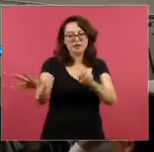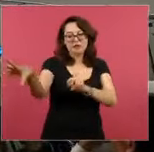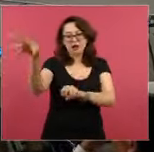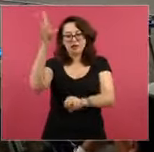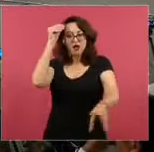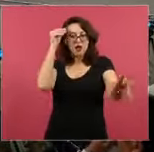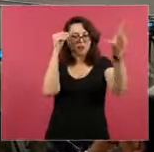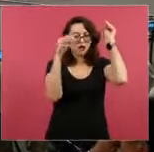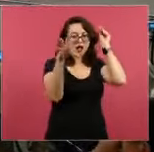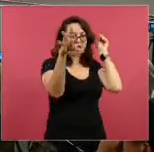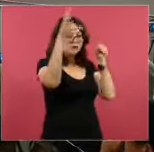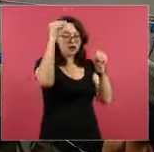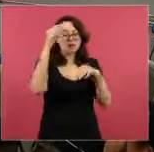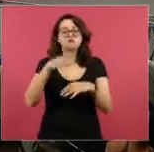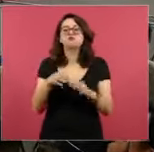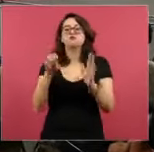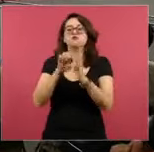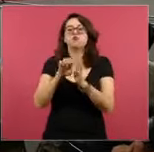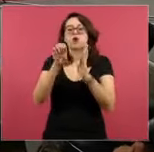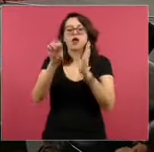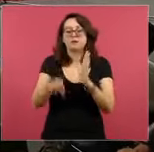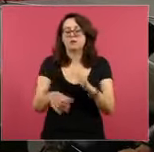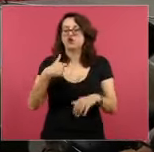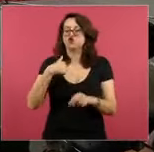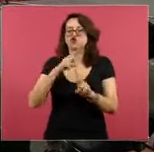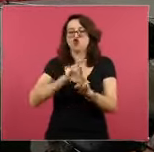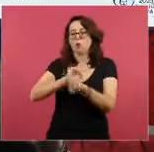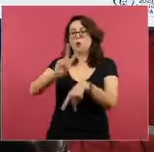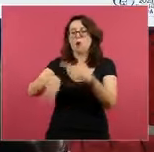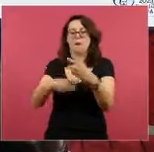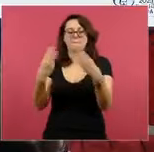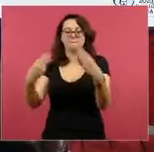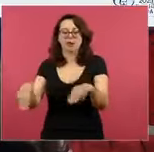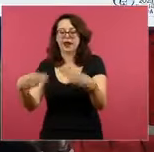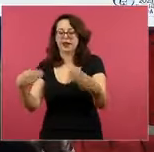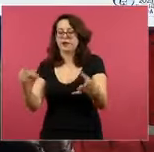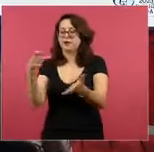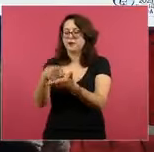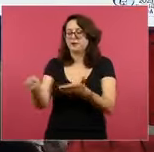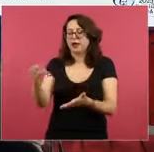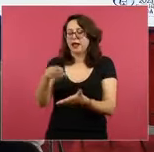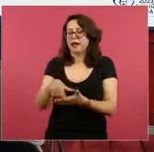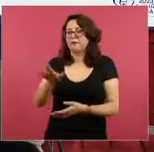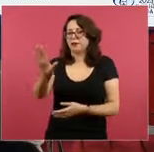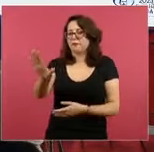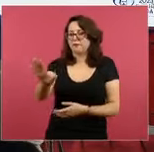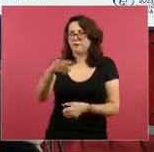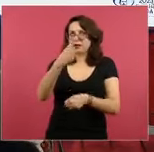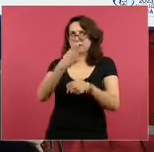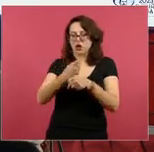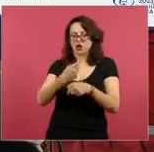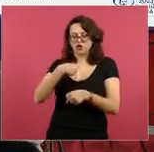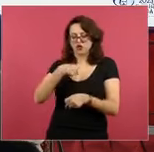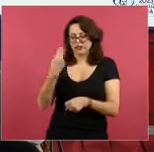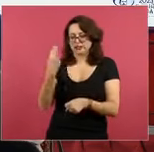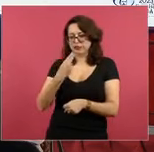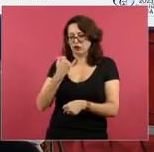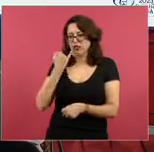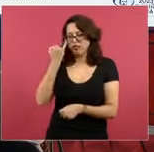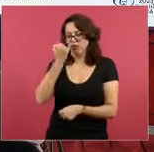separamos partes y no decimos ahora uso el lenguaje, ahora uso las matemáticas, ahora uso las ciencias. Todo lo